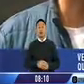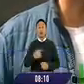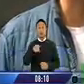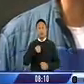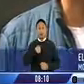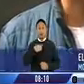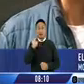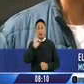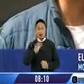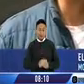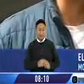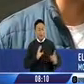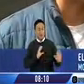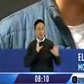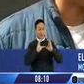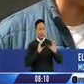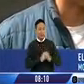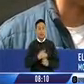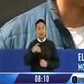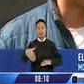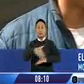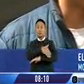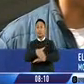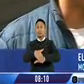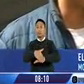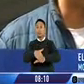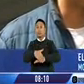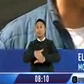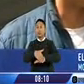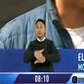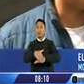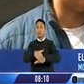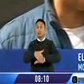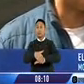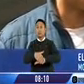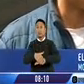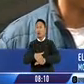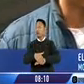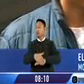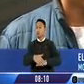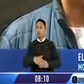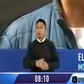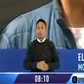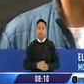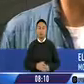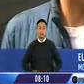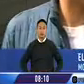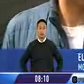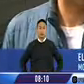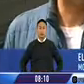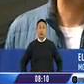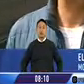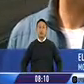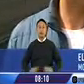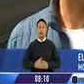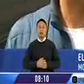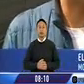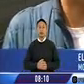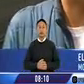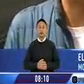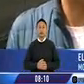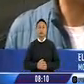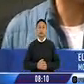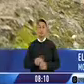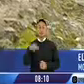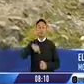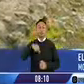nosotros y dijo que el problema era en la calle, que necesitaban era la maquinaria para abrir la calle. Pero de ahí ya no ha pasado nada más y ya